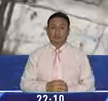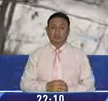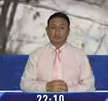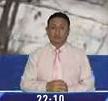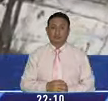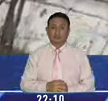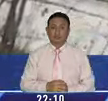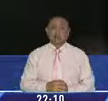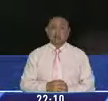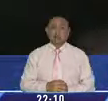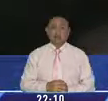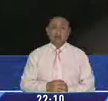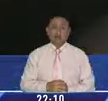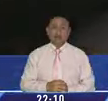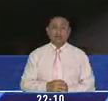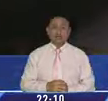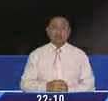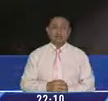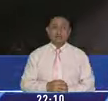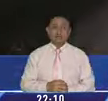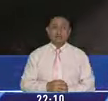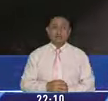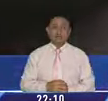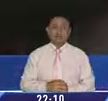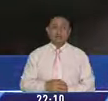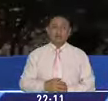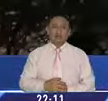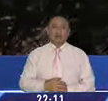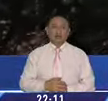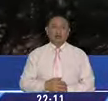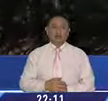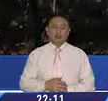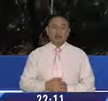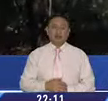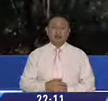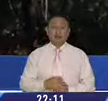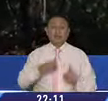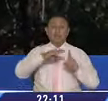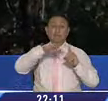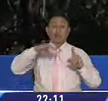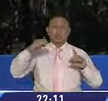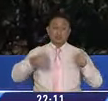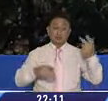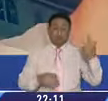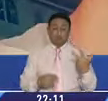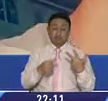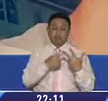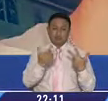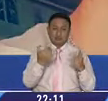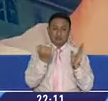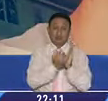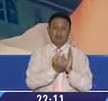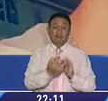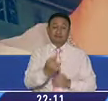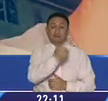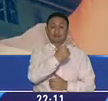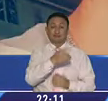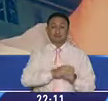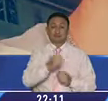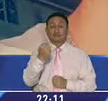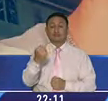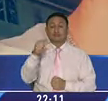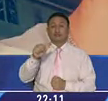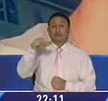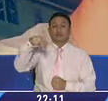del triple crimen registrado en un área montañosa de la zona rural de Montecristi en la provincia de Manavilla fueron identificadas. Se trata de Sandy Steven